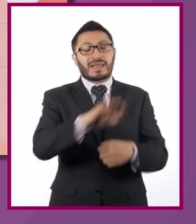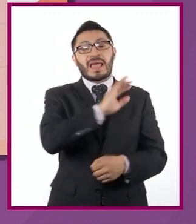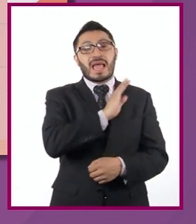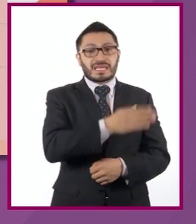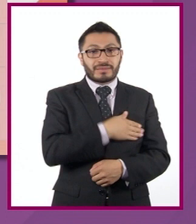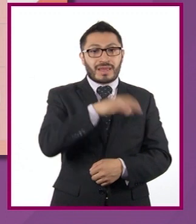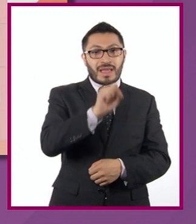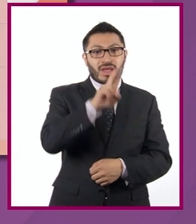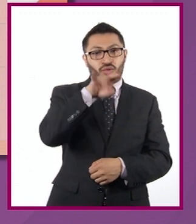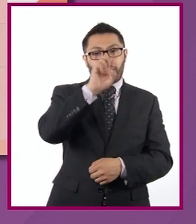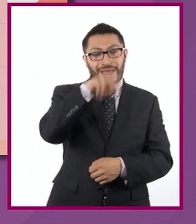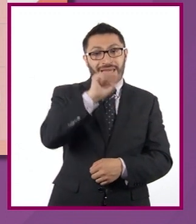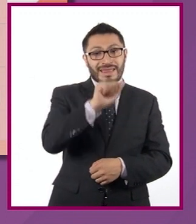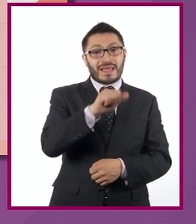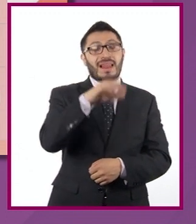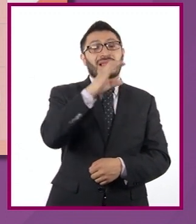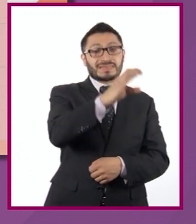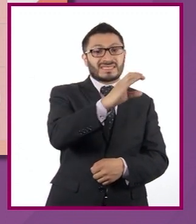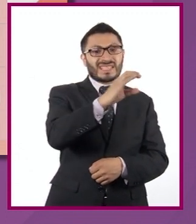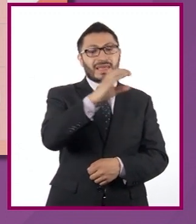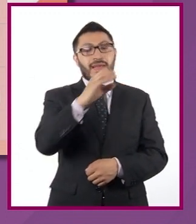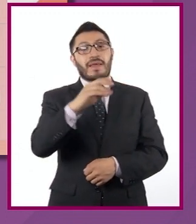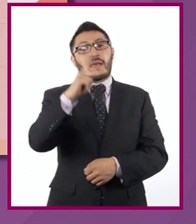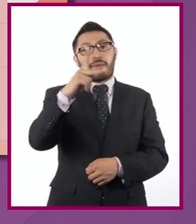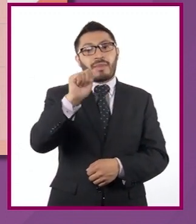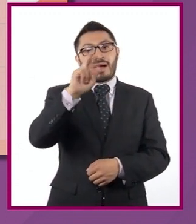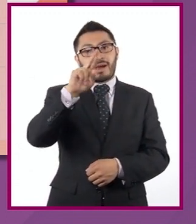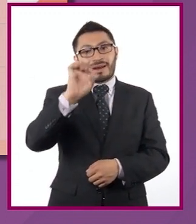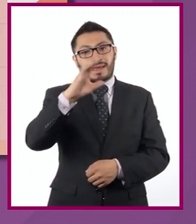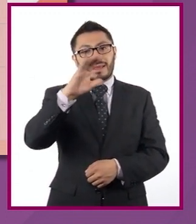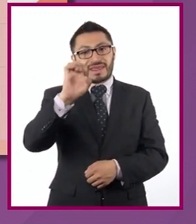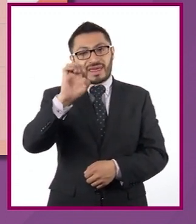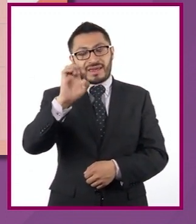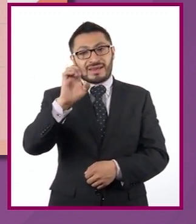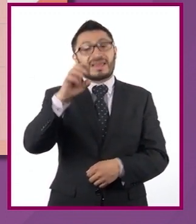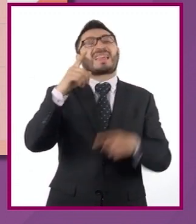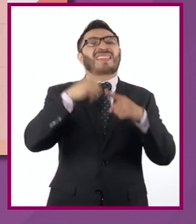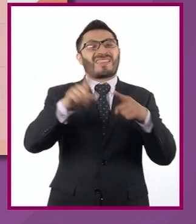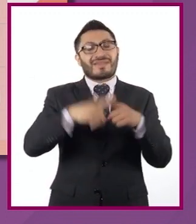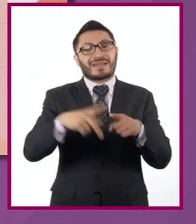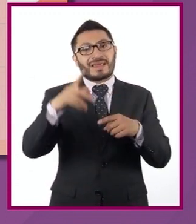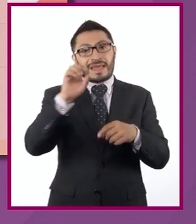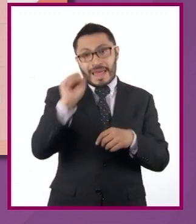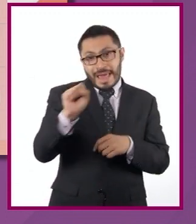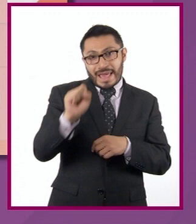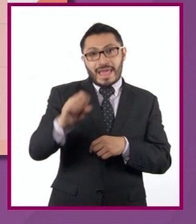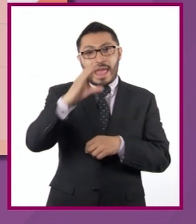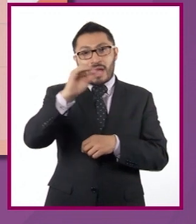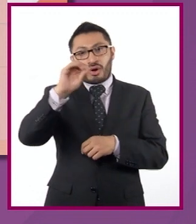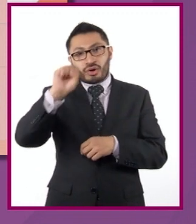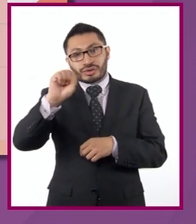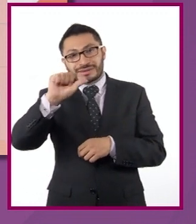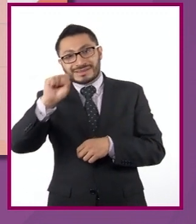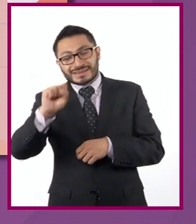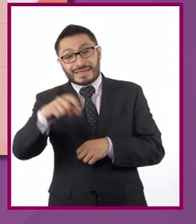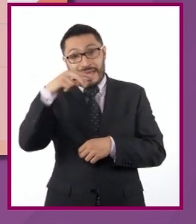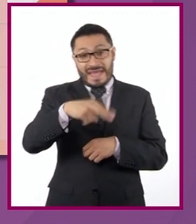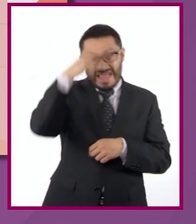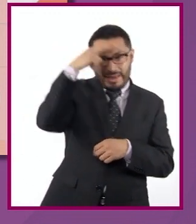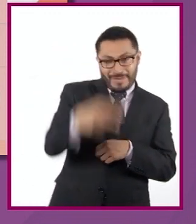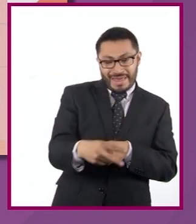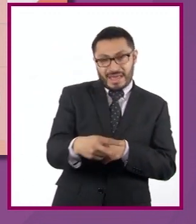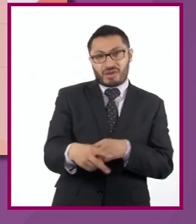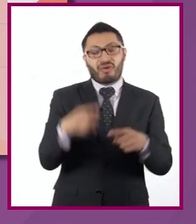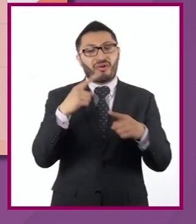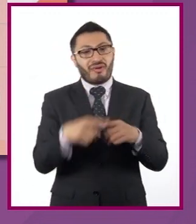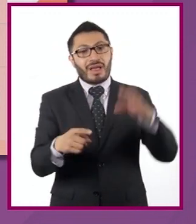Suena, la C en parece suena distinto que en la S en cosas. En México, la